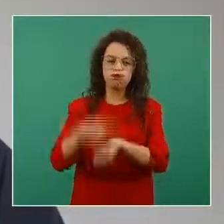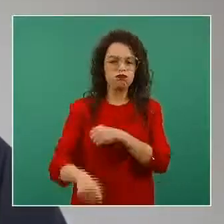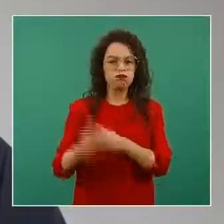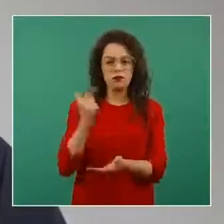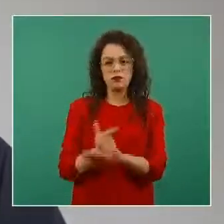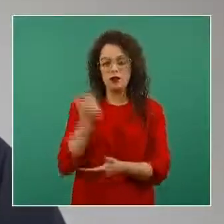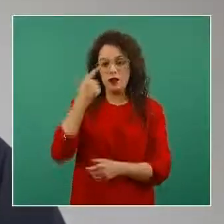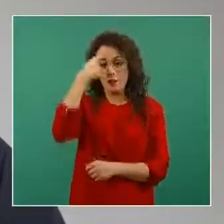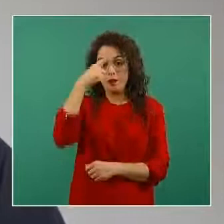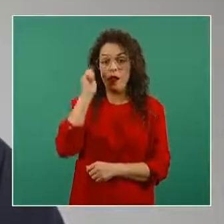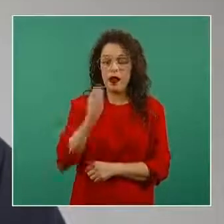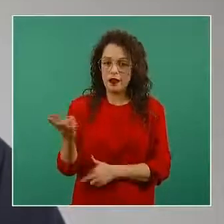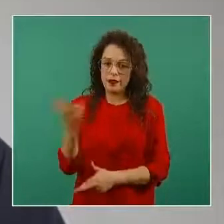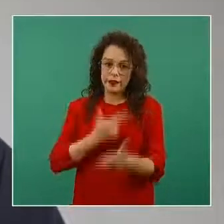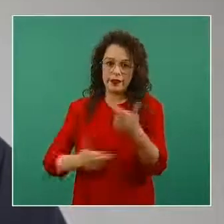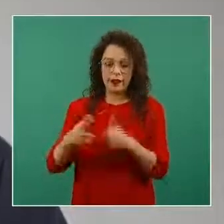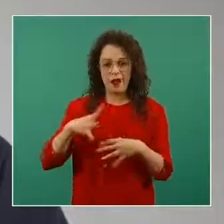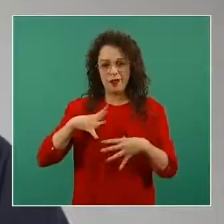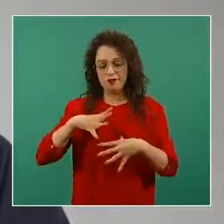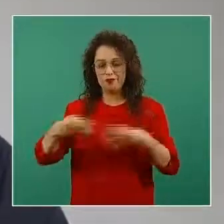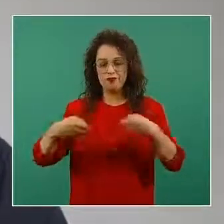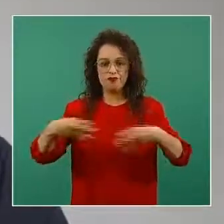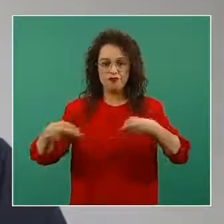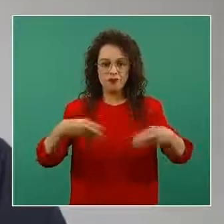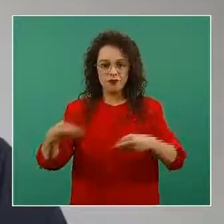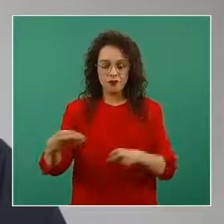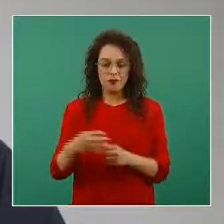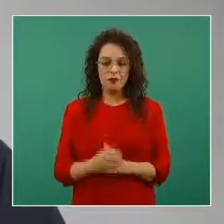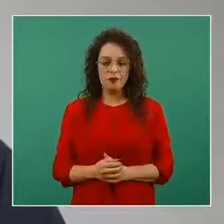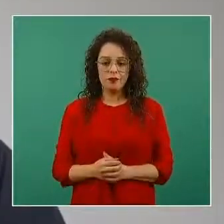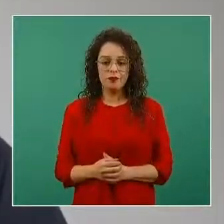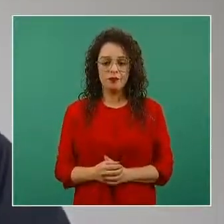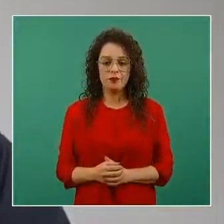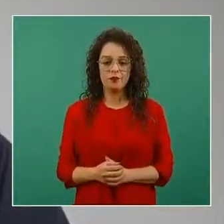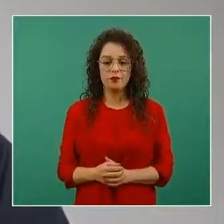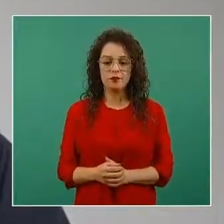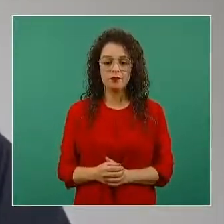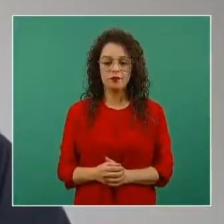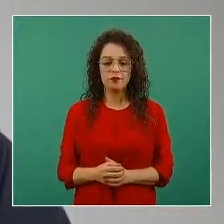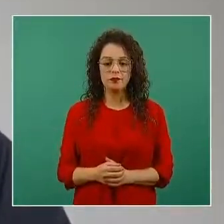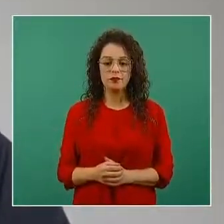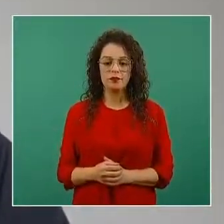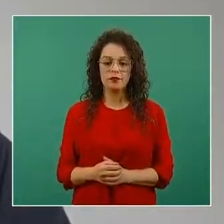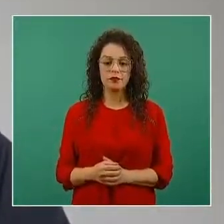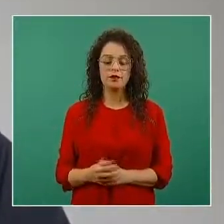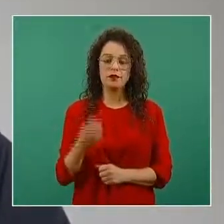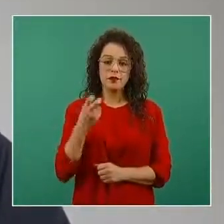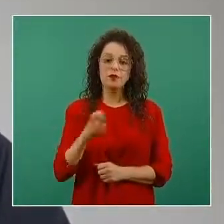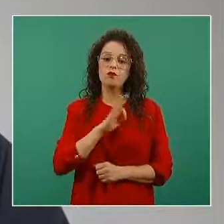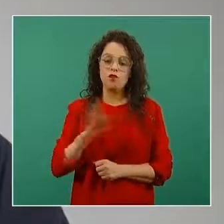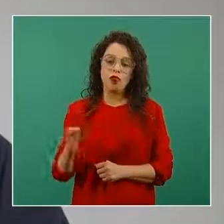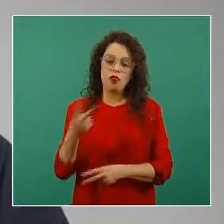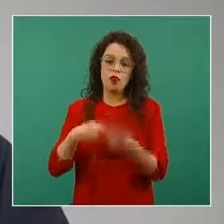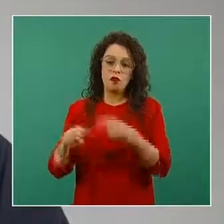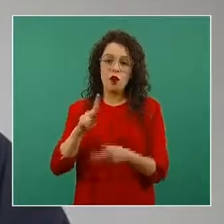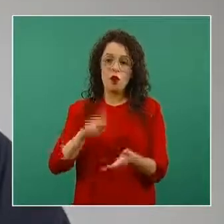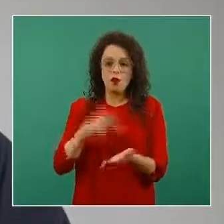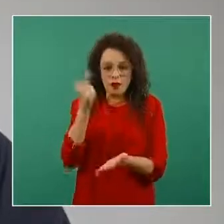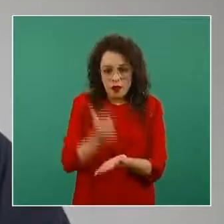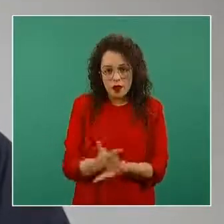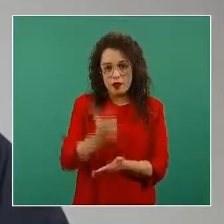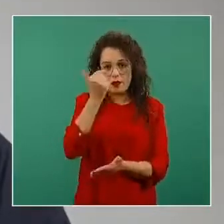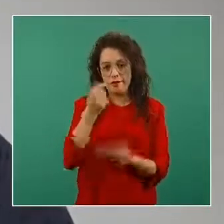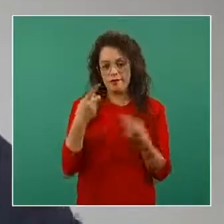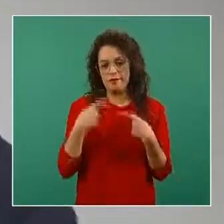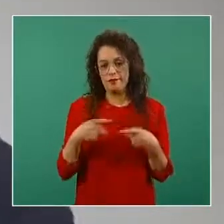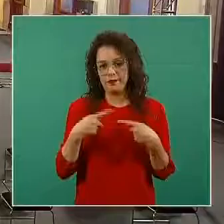de reactivar una transmisión y por lo tanto volver nuevamente a generar casos graves y defunciones.